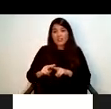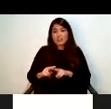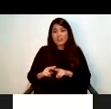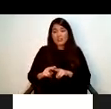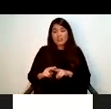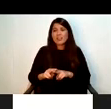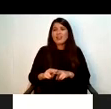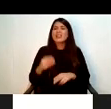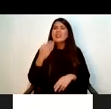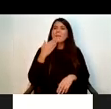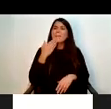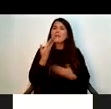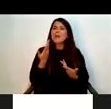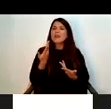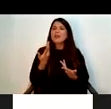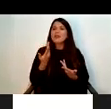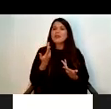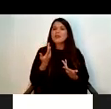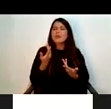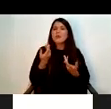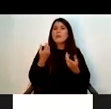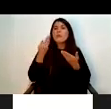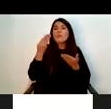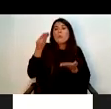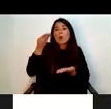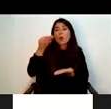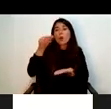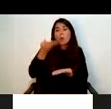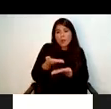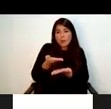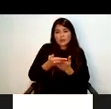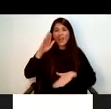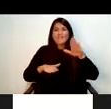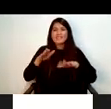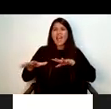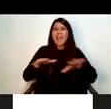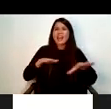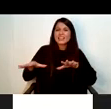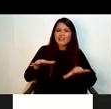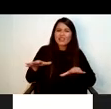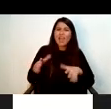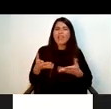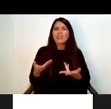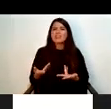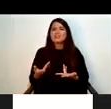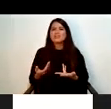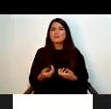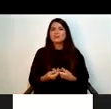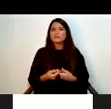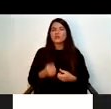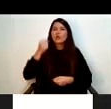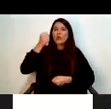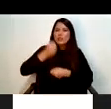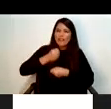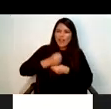y por otro lado, porque proponemos a veces actividades o trabajos